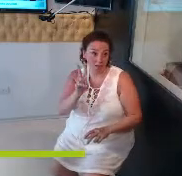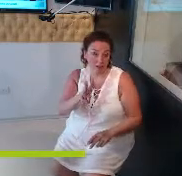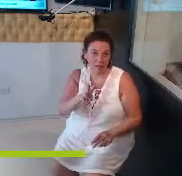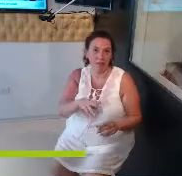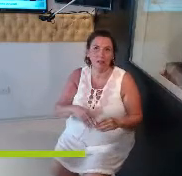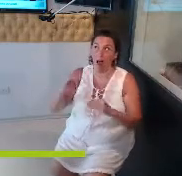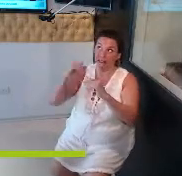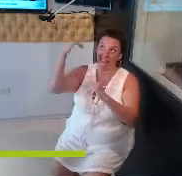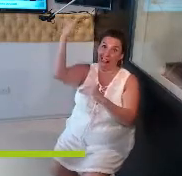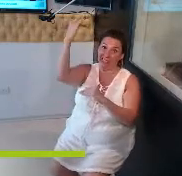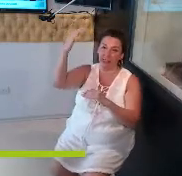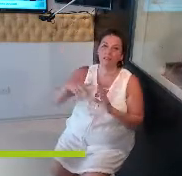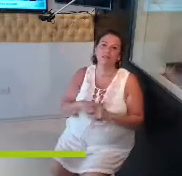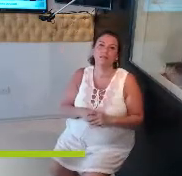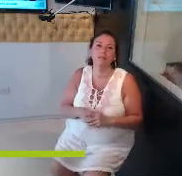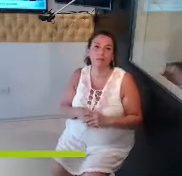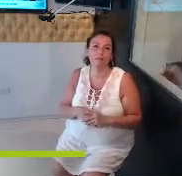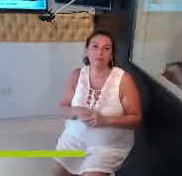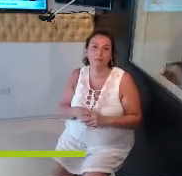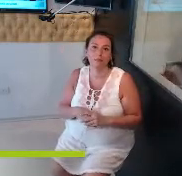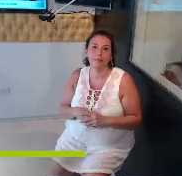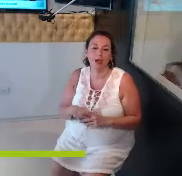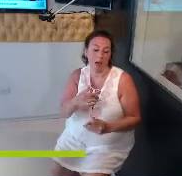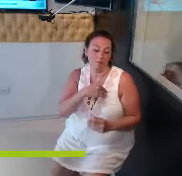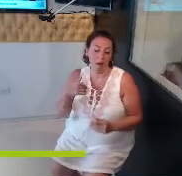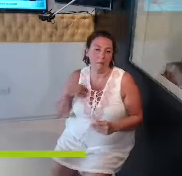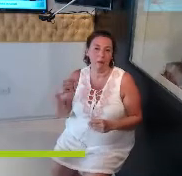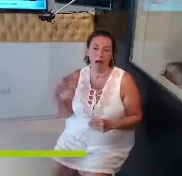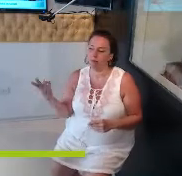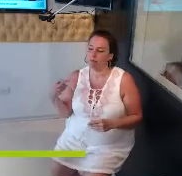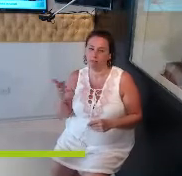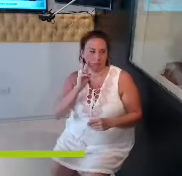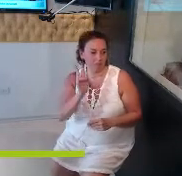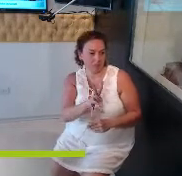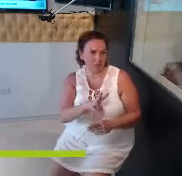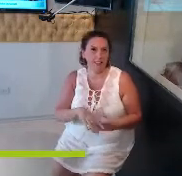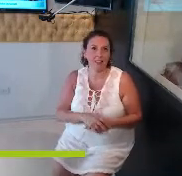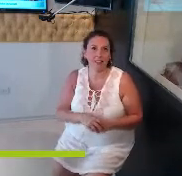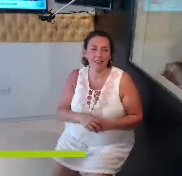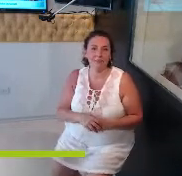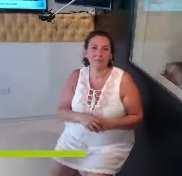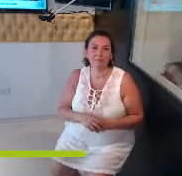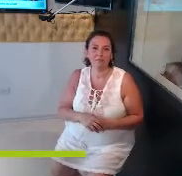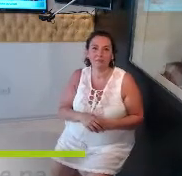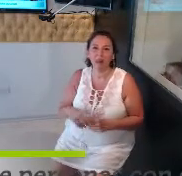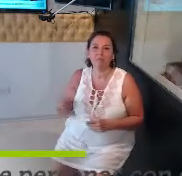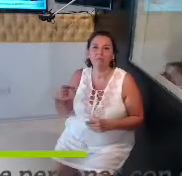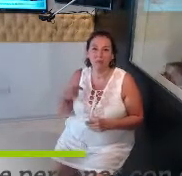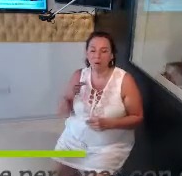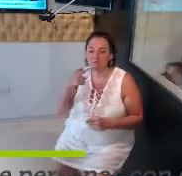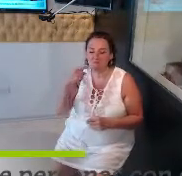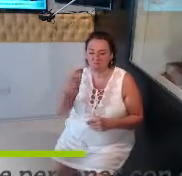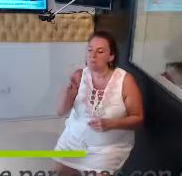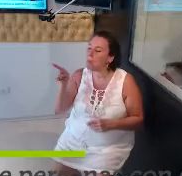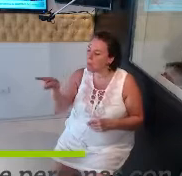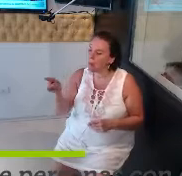chicos, grande, con grande. La abuela, ¿con quién lo vemos? Con mi mamá. Ah, usted lo ve con su mamá. Perfecto, entonces lo recomienda para ver con la madre, es un programa tranquilo para